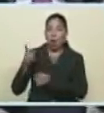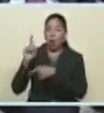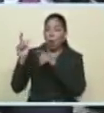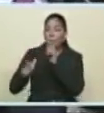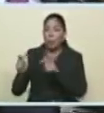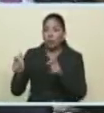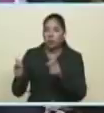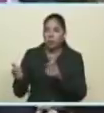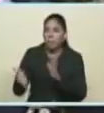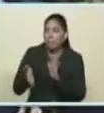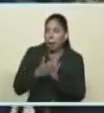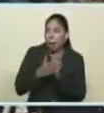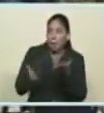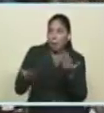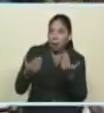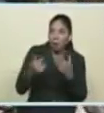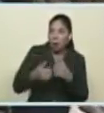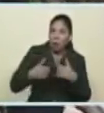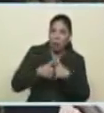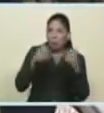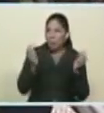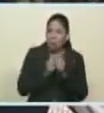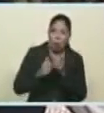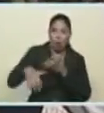llamando a sabotear el proceso electoral.